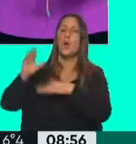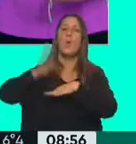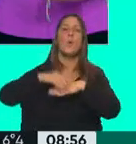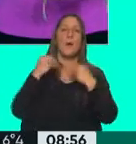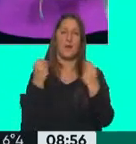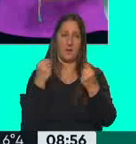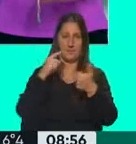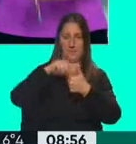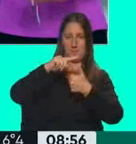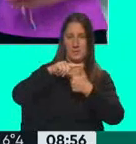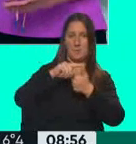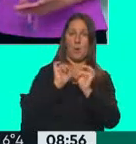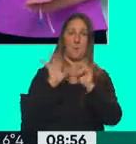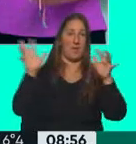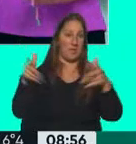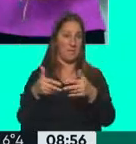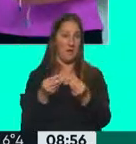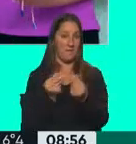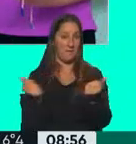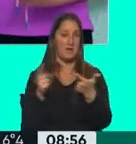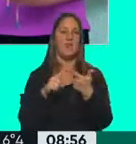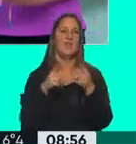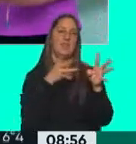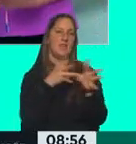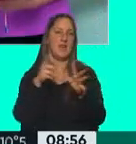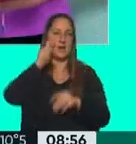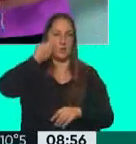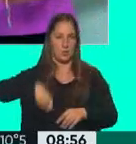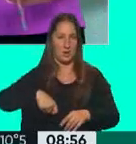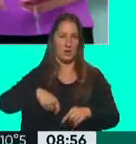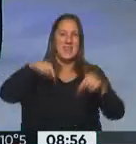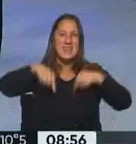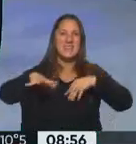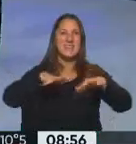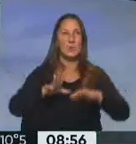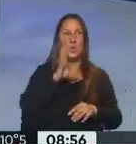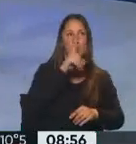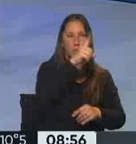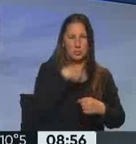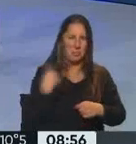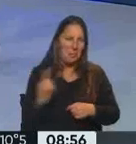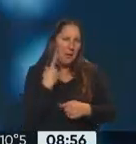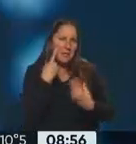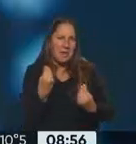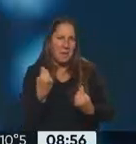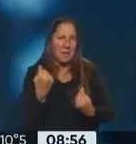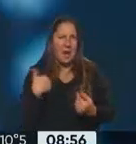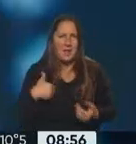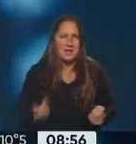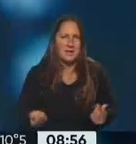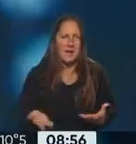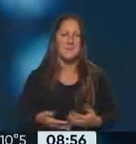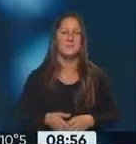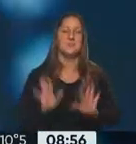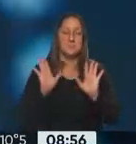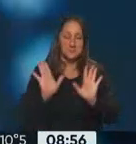cosas la salida de la pandemia y la guerra en ucrania ahora esto pasa en eeuu y nosotros que tenemos que ver bueno y ahí tenés lo que dice